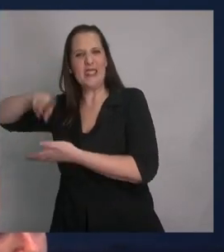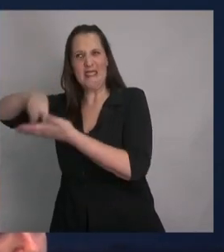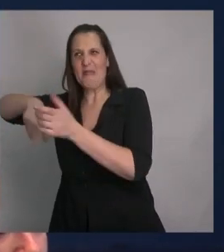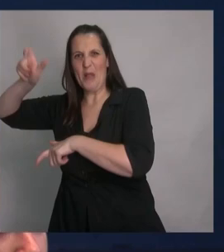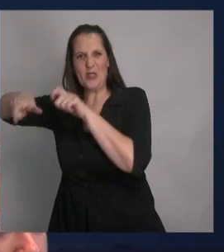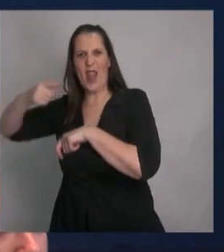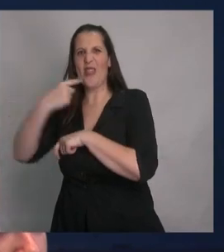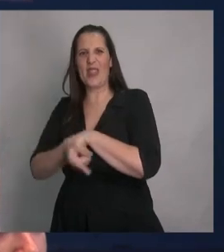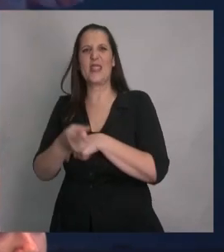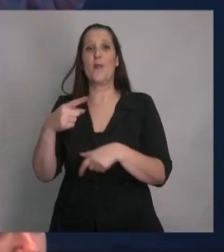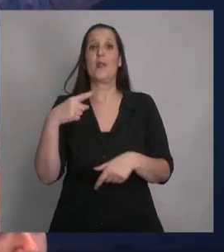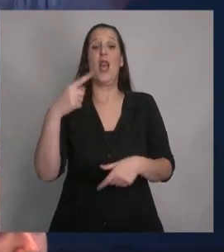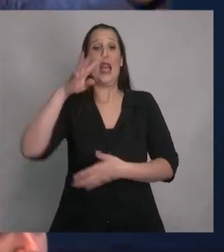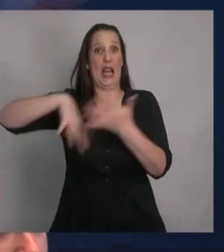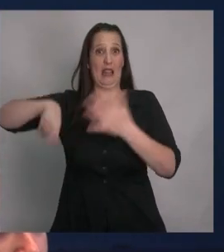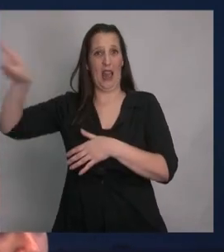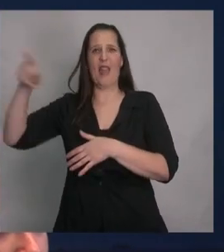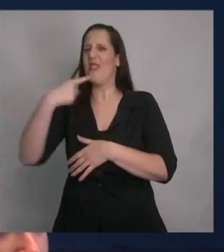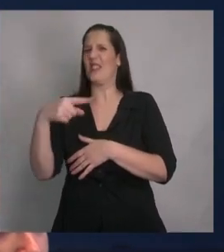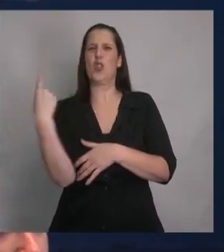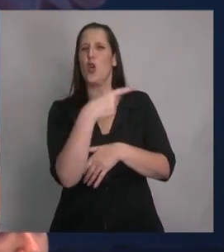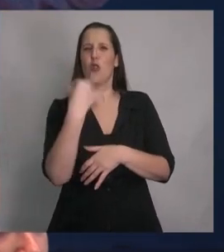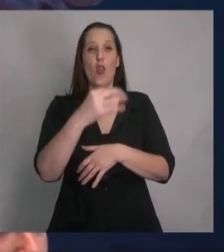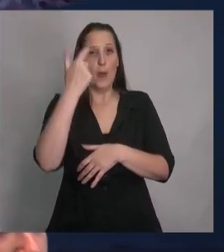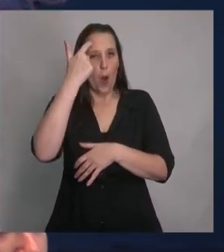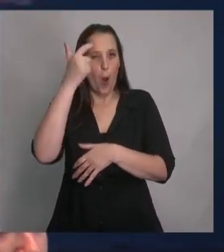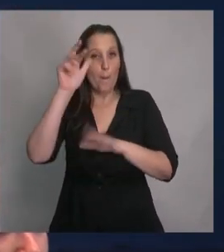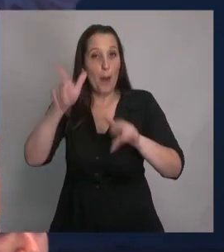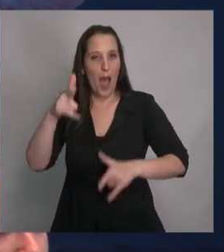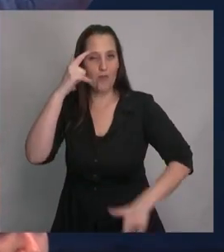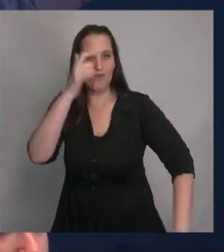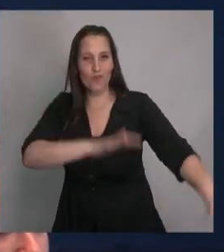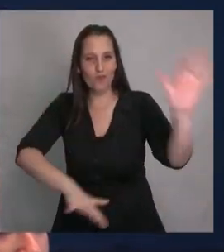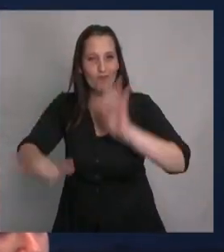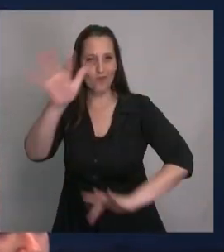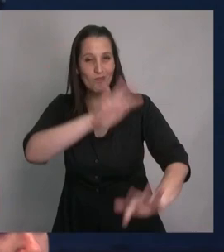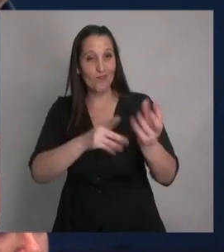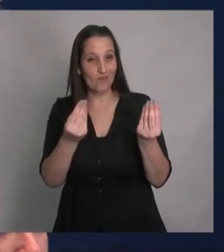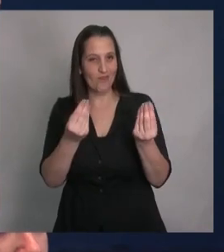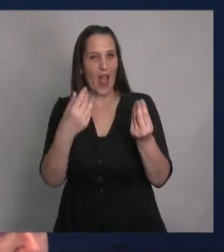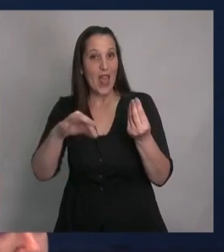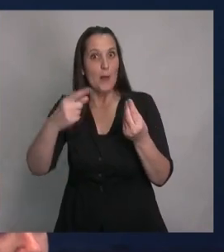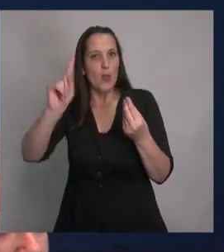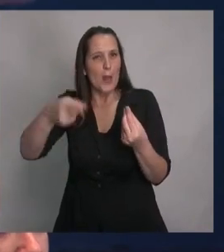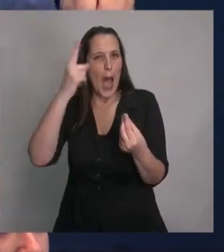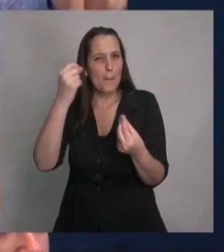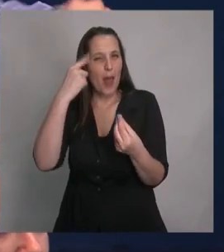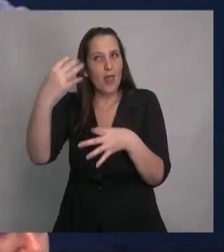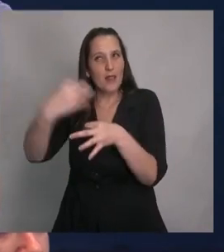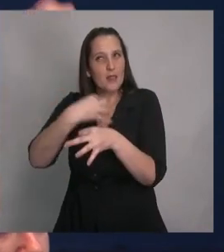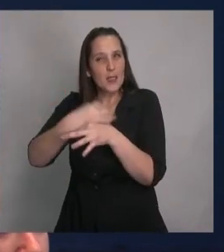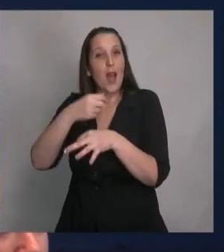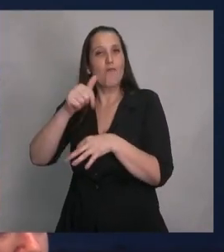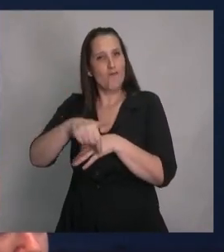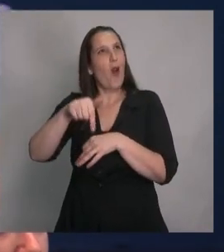organizamos, somos más fuertes. Hay que instruirnos, e instruirnos quiere decir pensar críticamente y por eso estamos